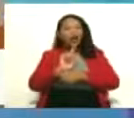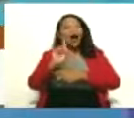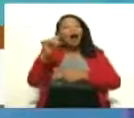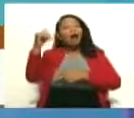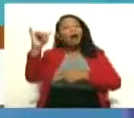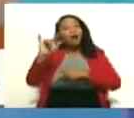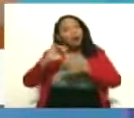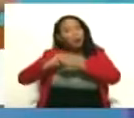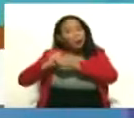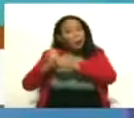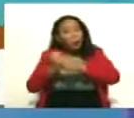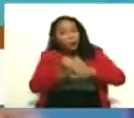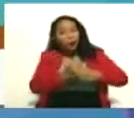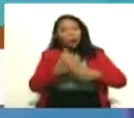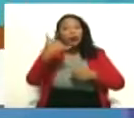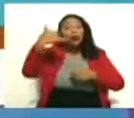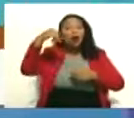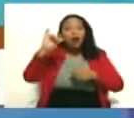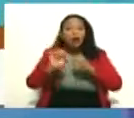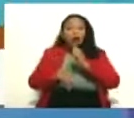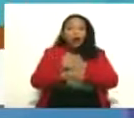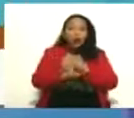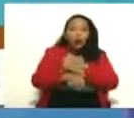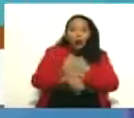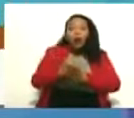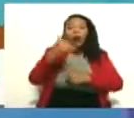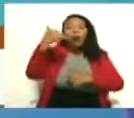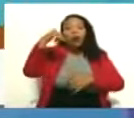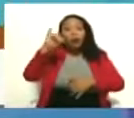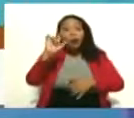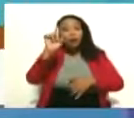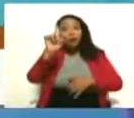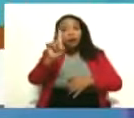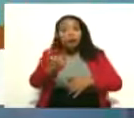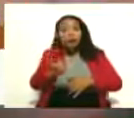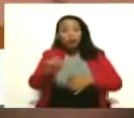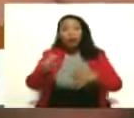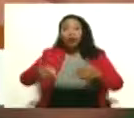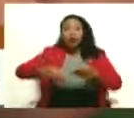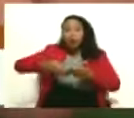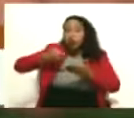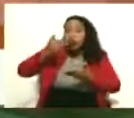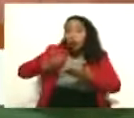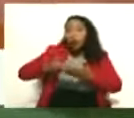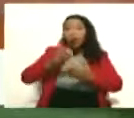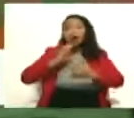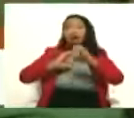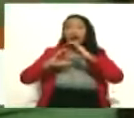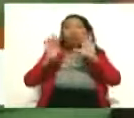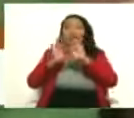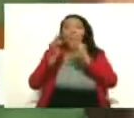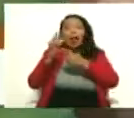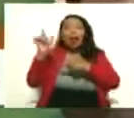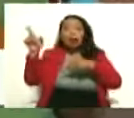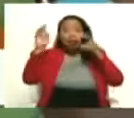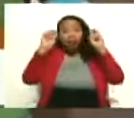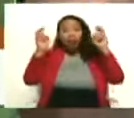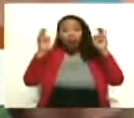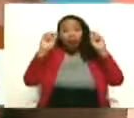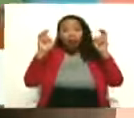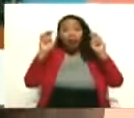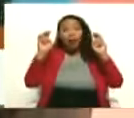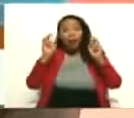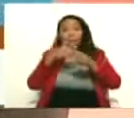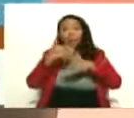el béisbol, está en el fútbol, está en el sancocho, en la conversación de la familia. Es decir, es un tema que